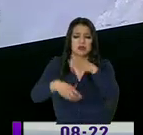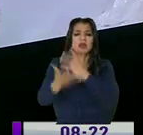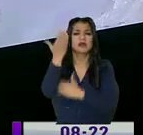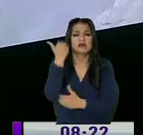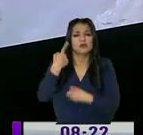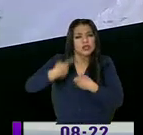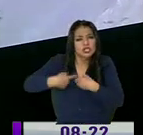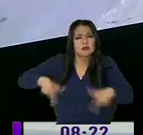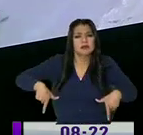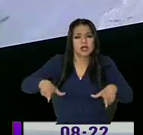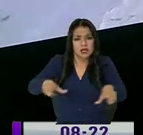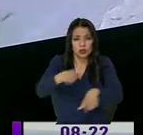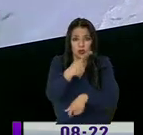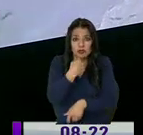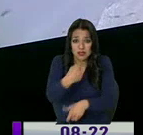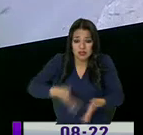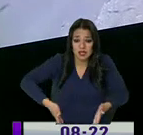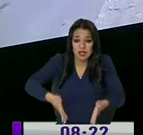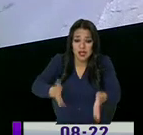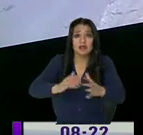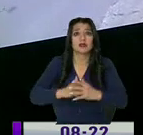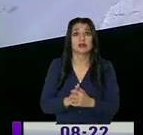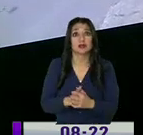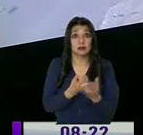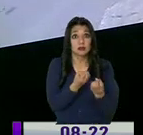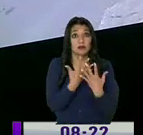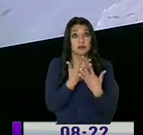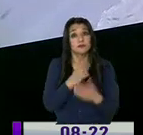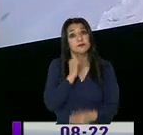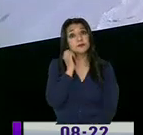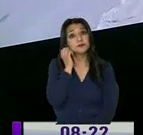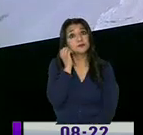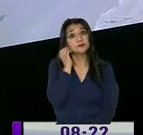las veredas, lo que tú me decías. Dale, te escucho, Andreita.